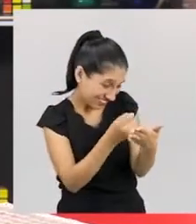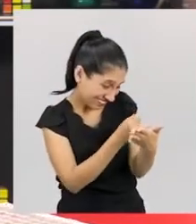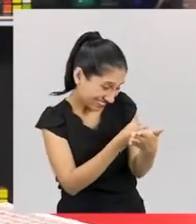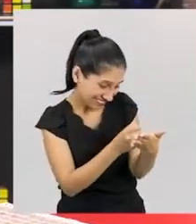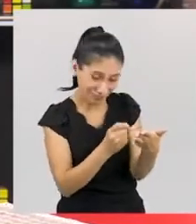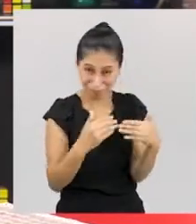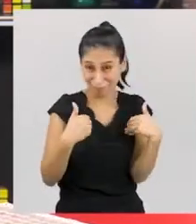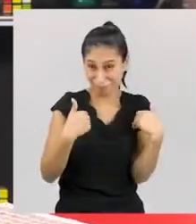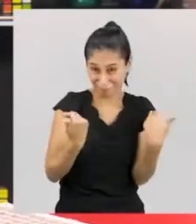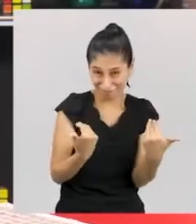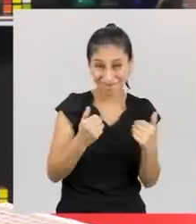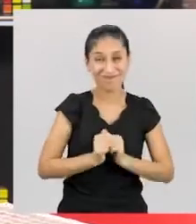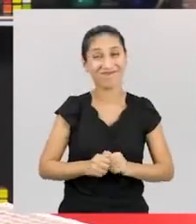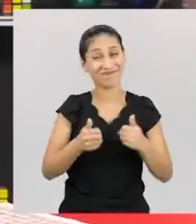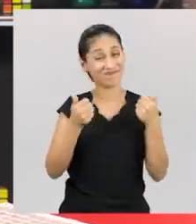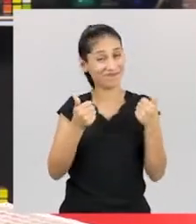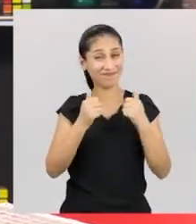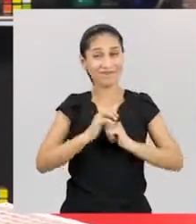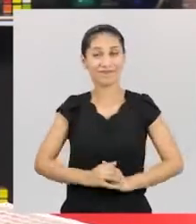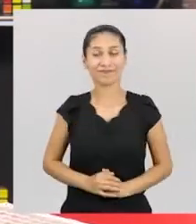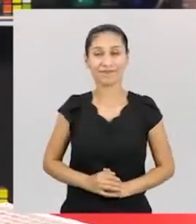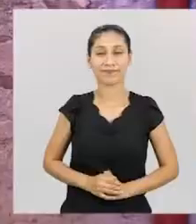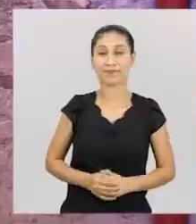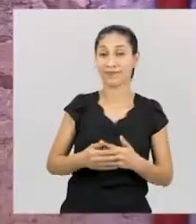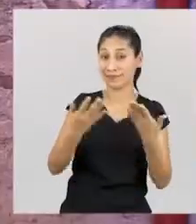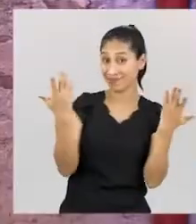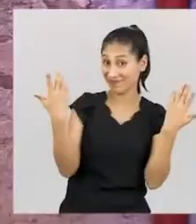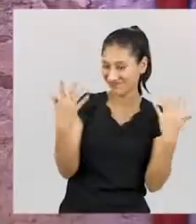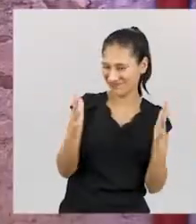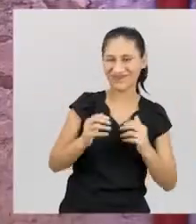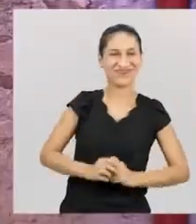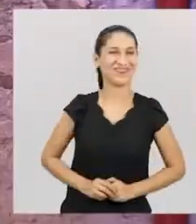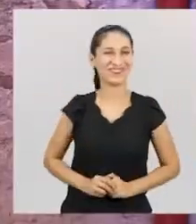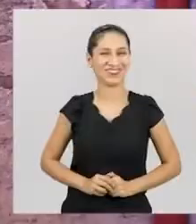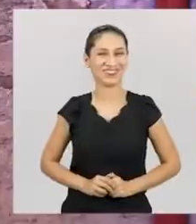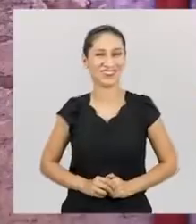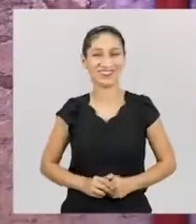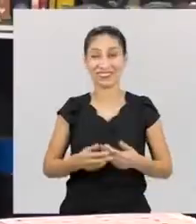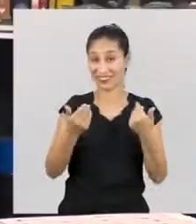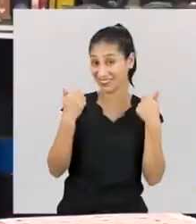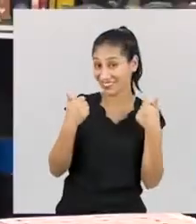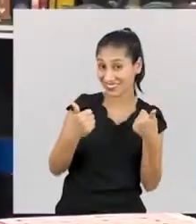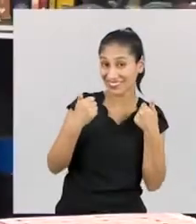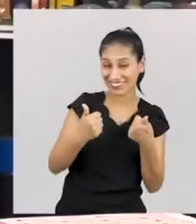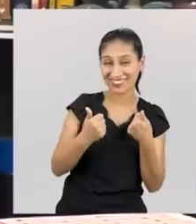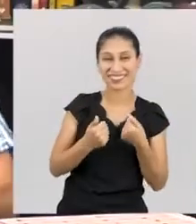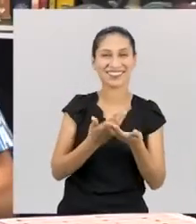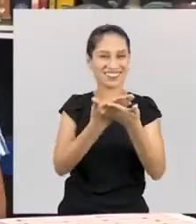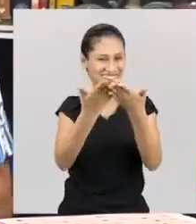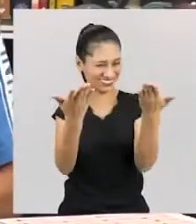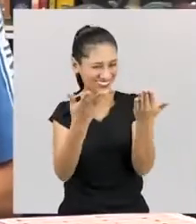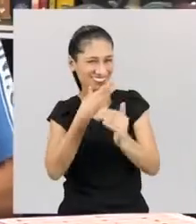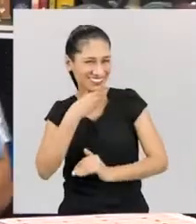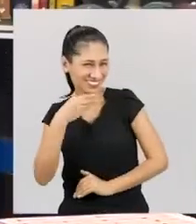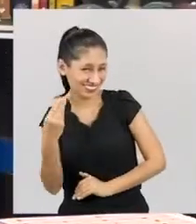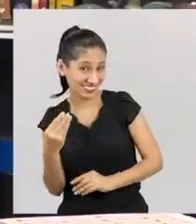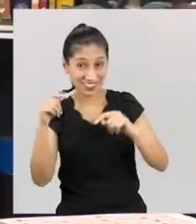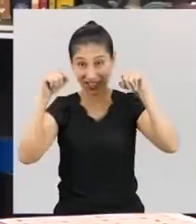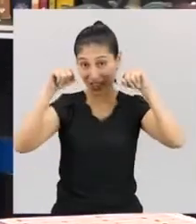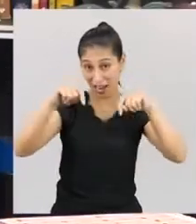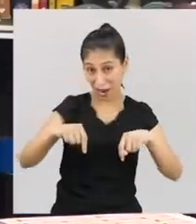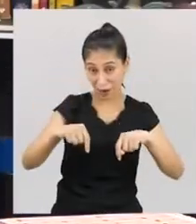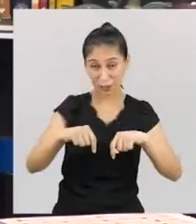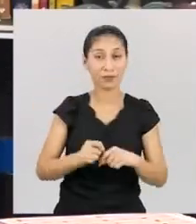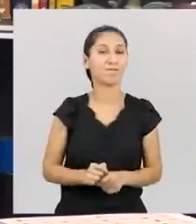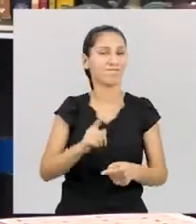otras situaciones relacionadas con las ecuaciones e inecuaciones. ¡De ley, Joaquín! Muy bien, chicas y chicos.